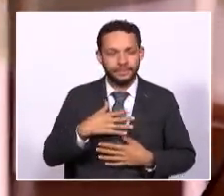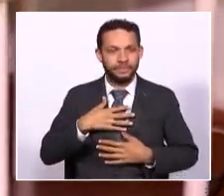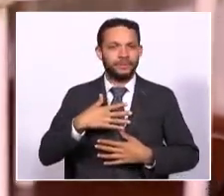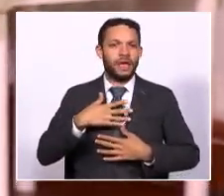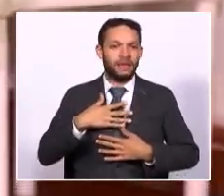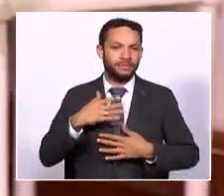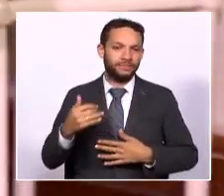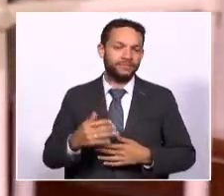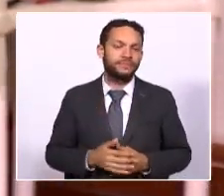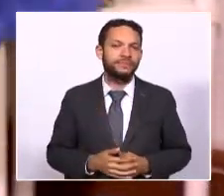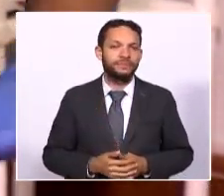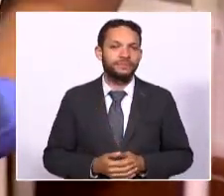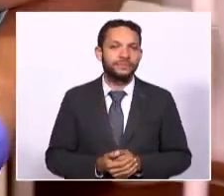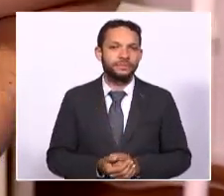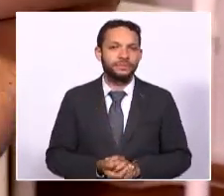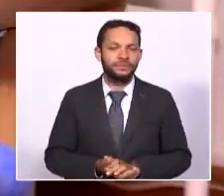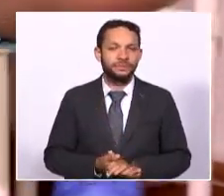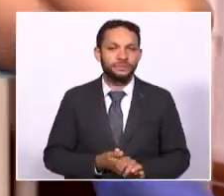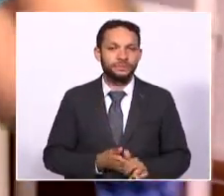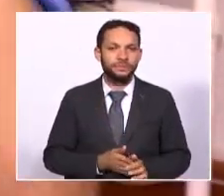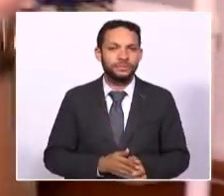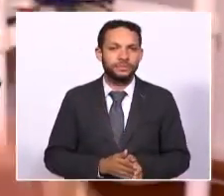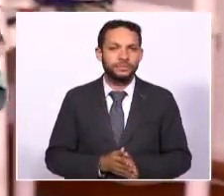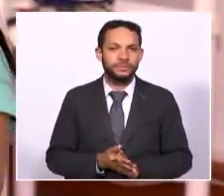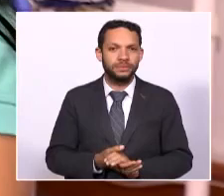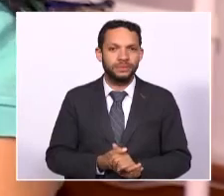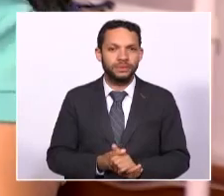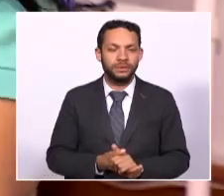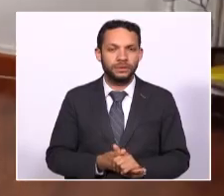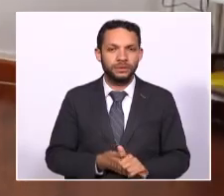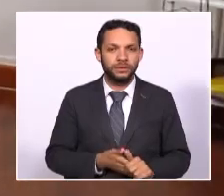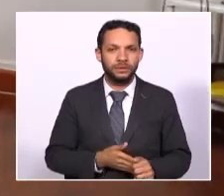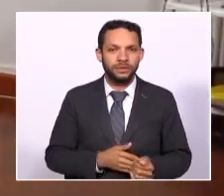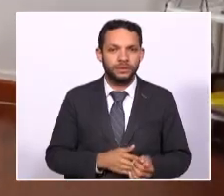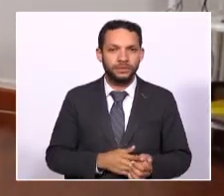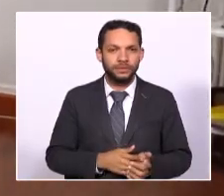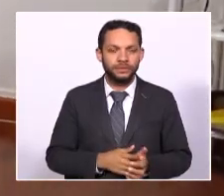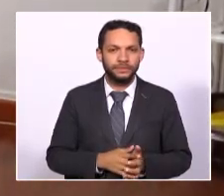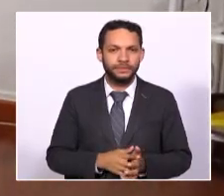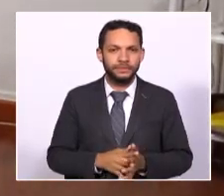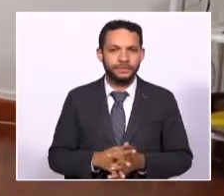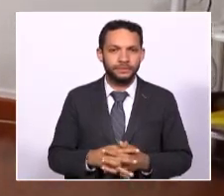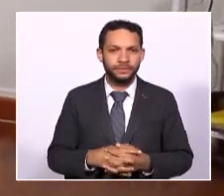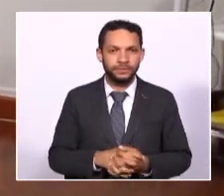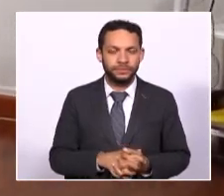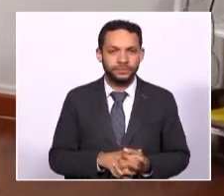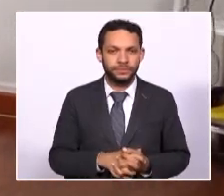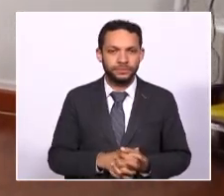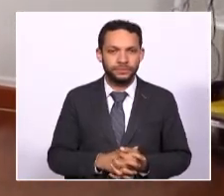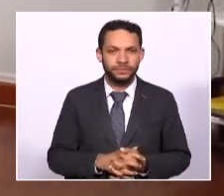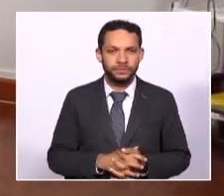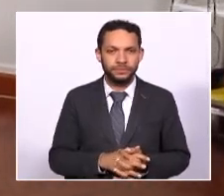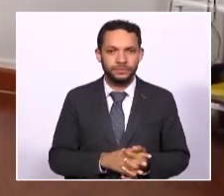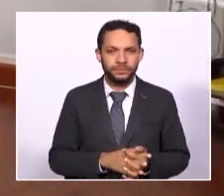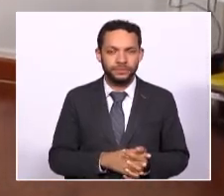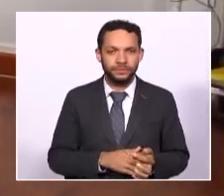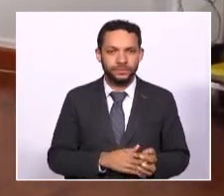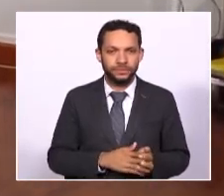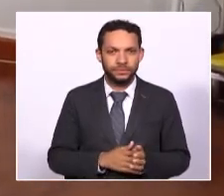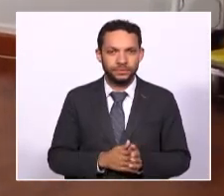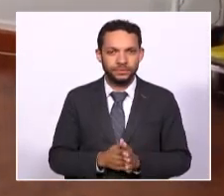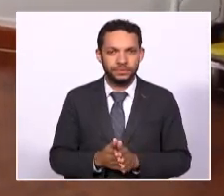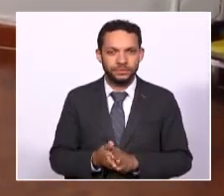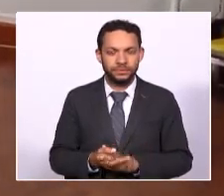Excelente. Y cruzame las piernas como posición de meditación. Dedos atrás de la cabeza.